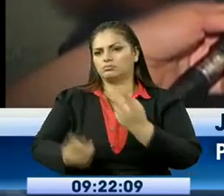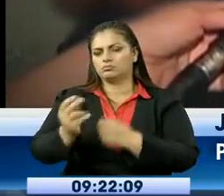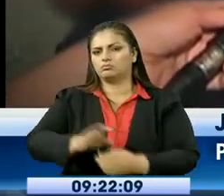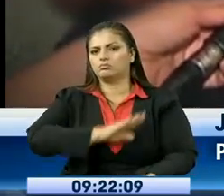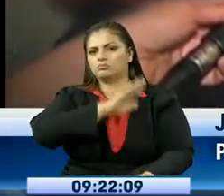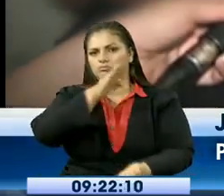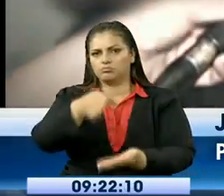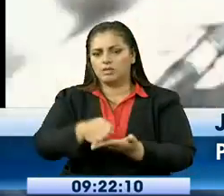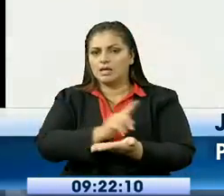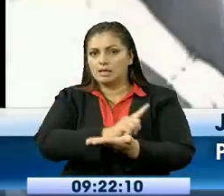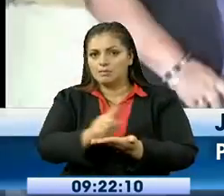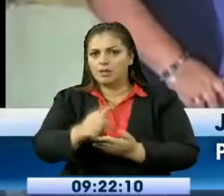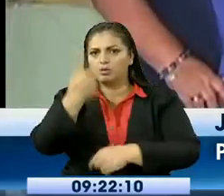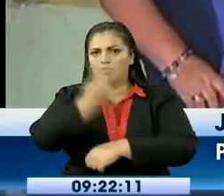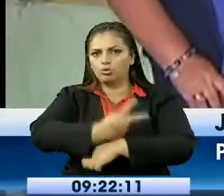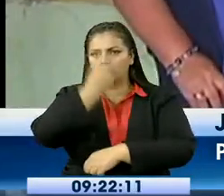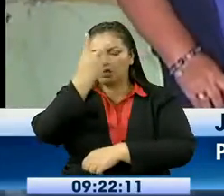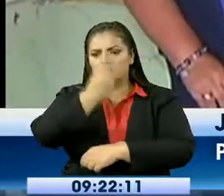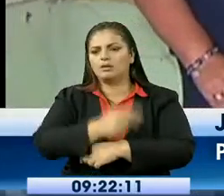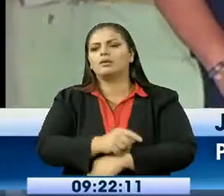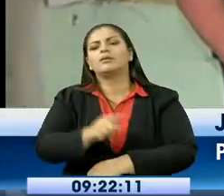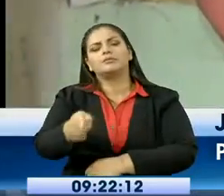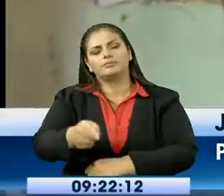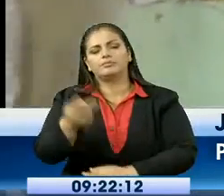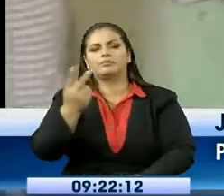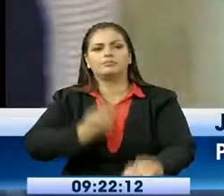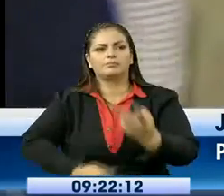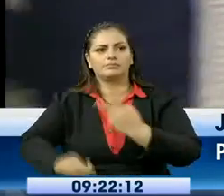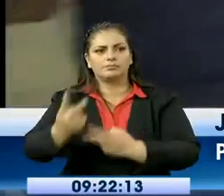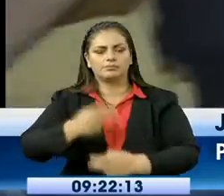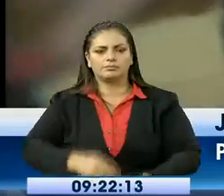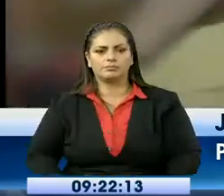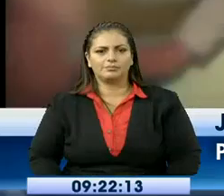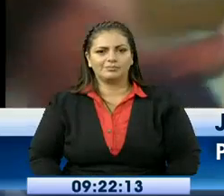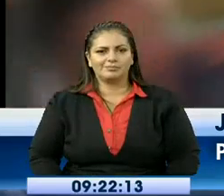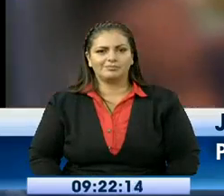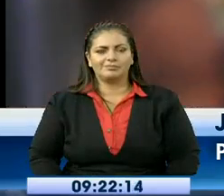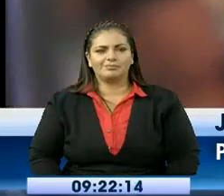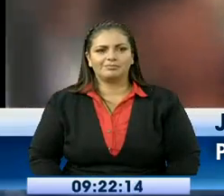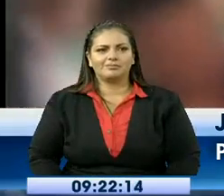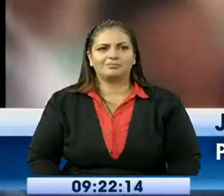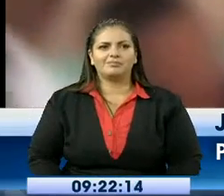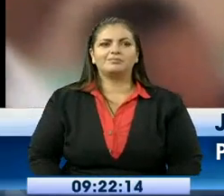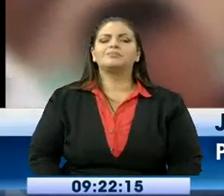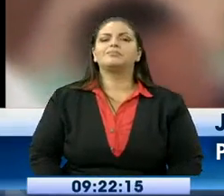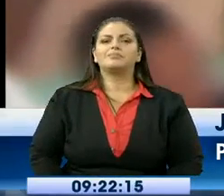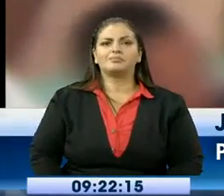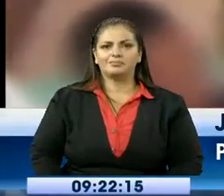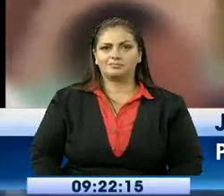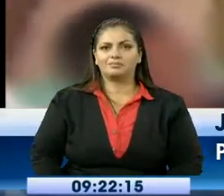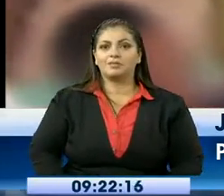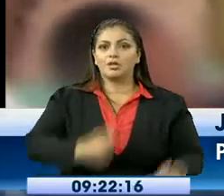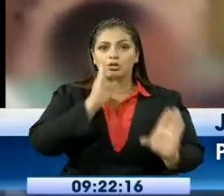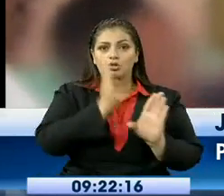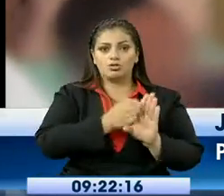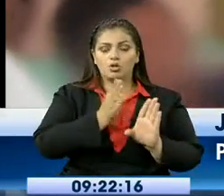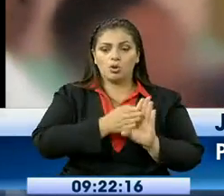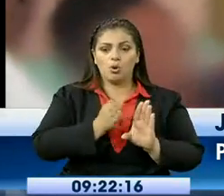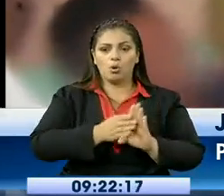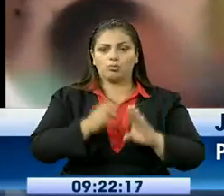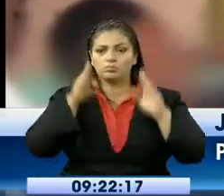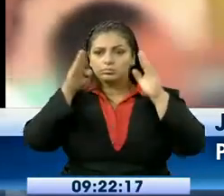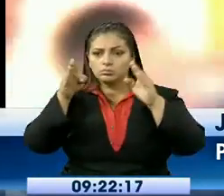2 veces por semana. Y además terapias psicológicas. Primero estamos trabajando con él la parte de la voluntariedad, se está trabajando con las